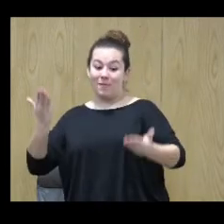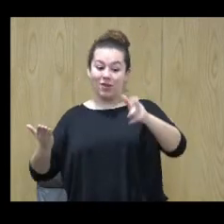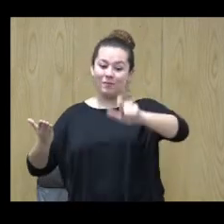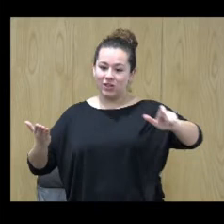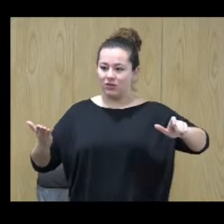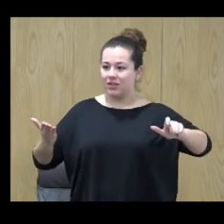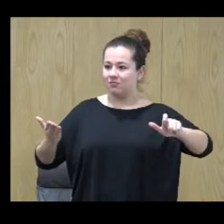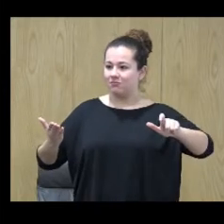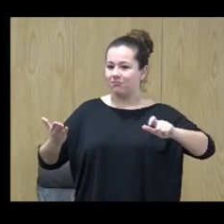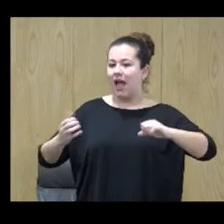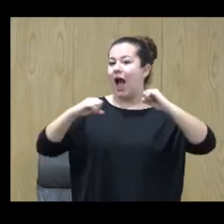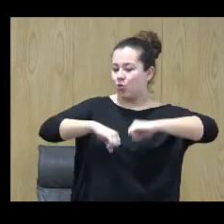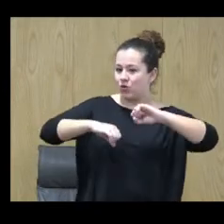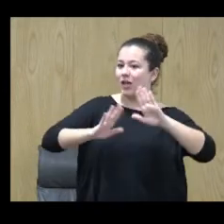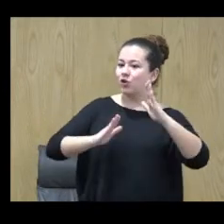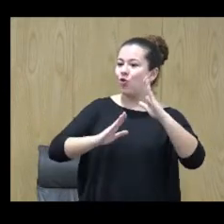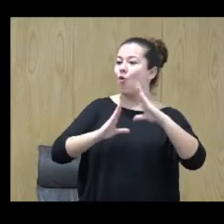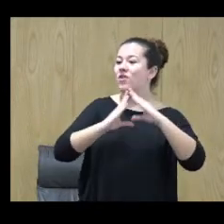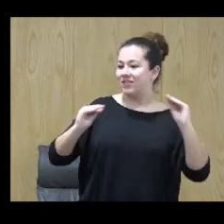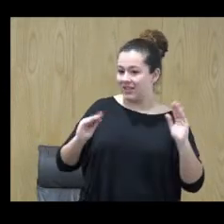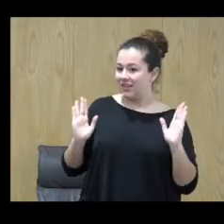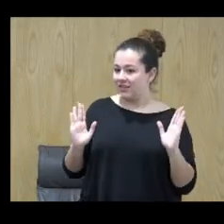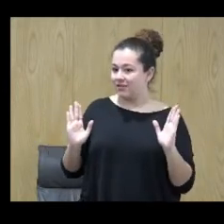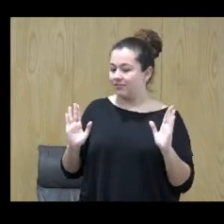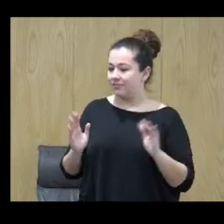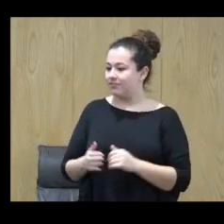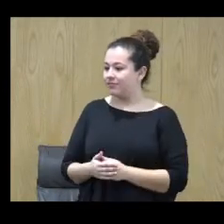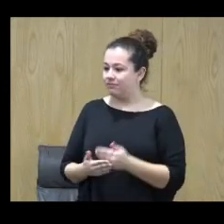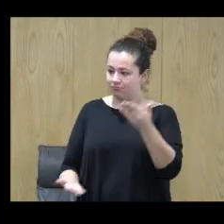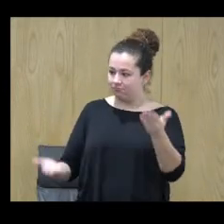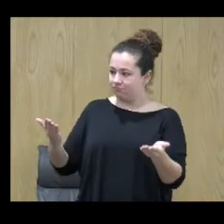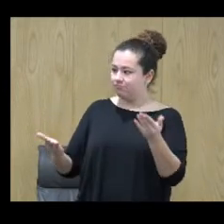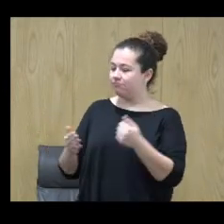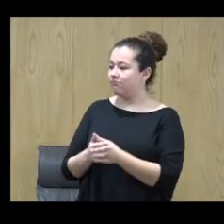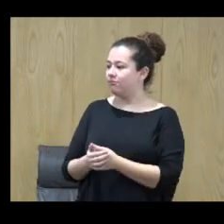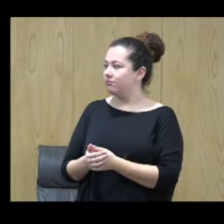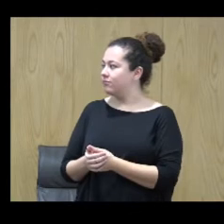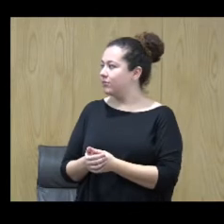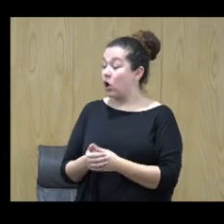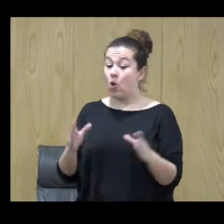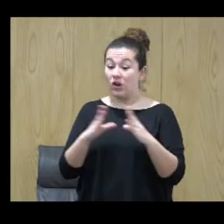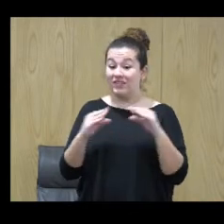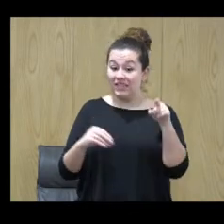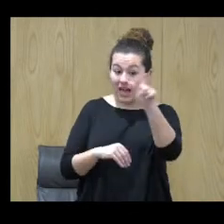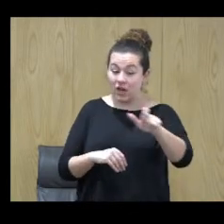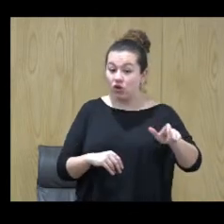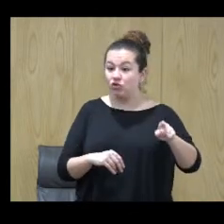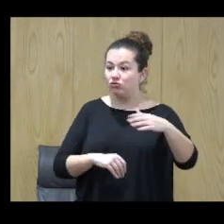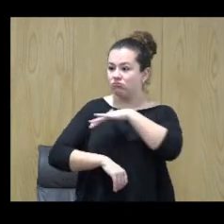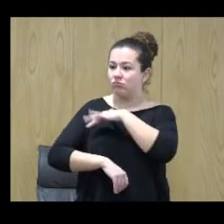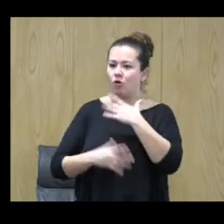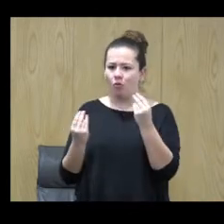adultas universitarias? Es decir, máximo de nivel de competencia lectora, con universitarios que están muy,